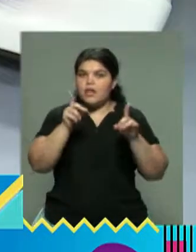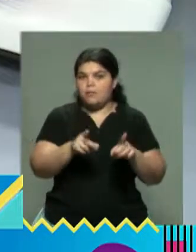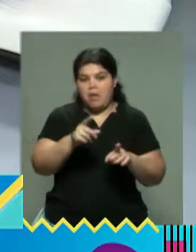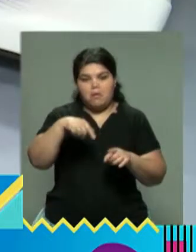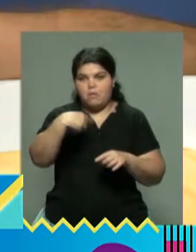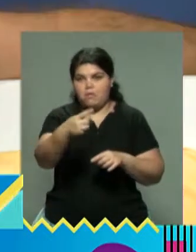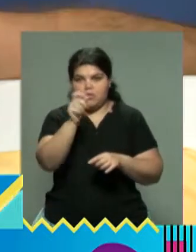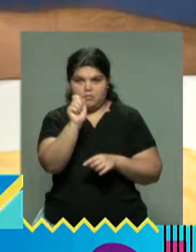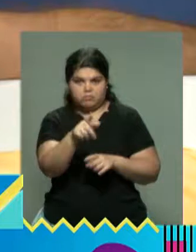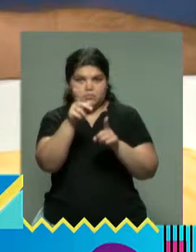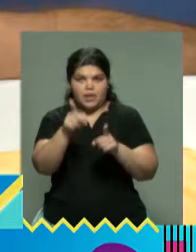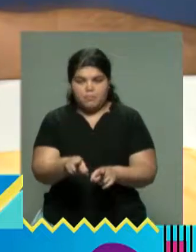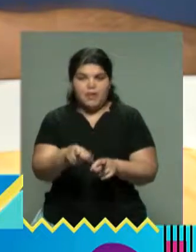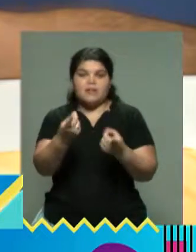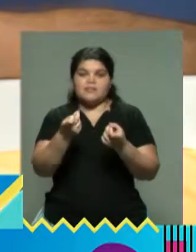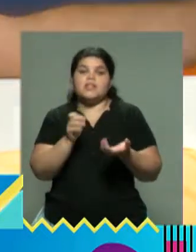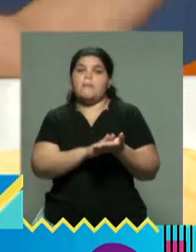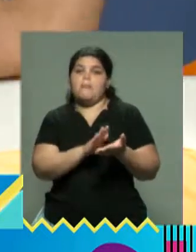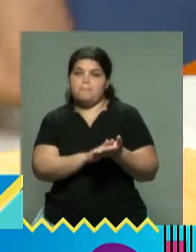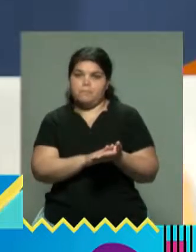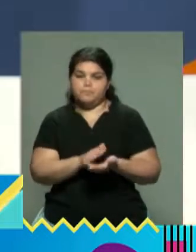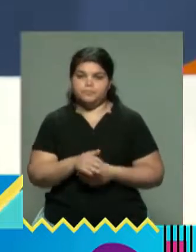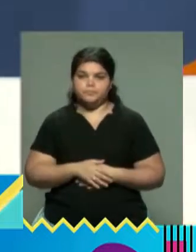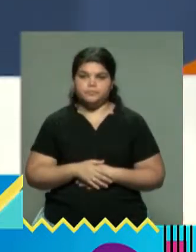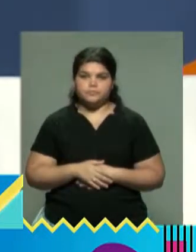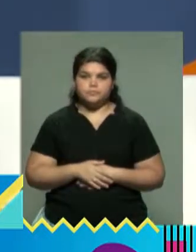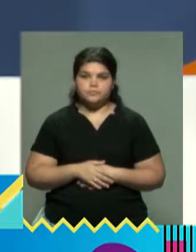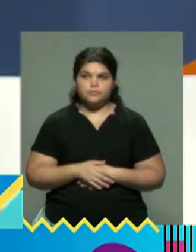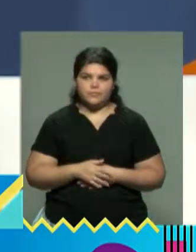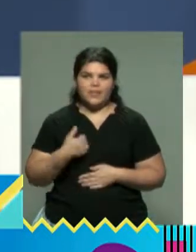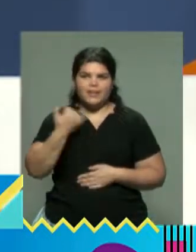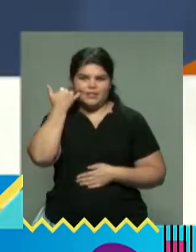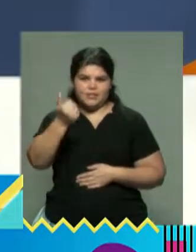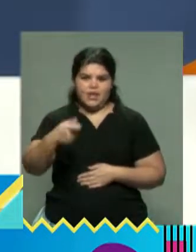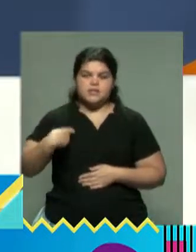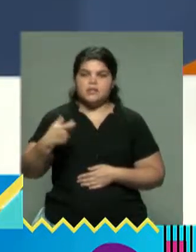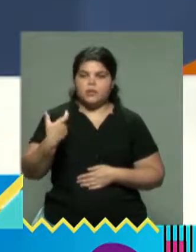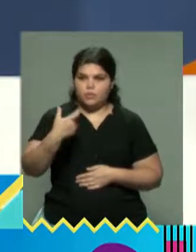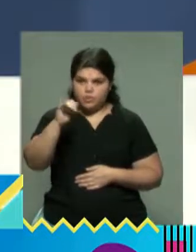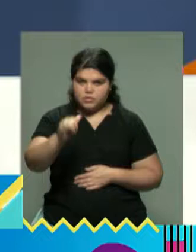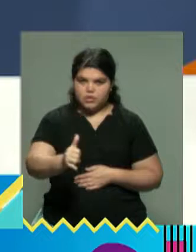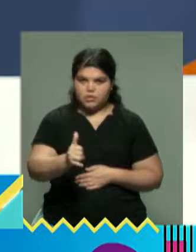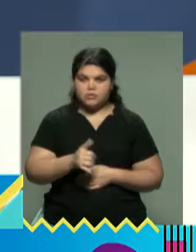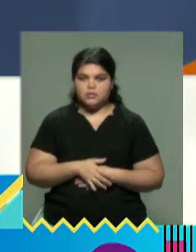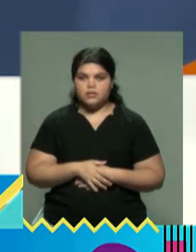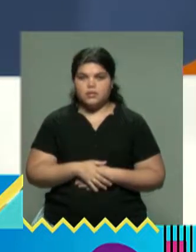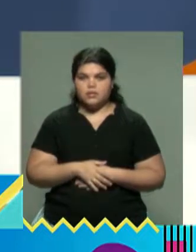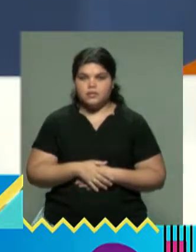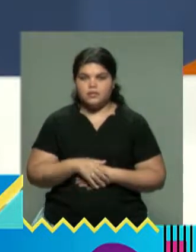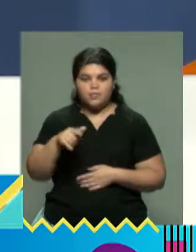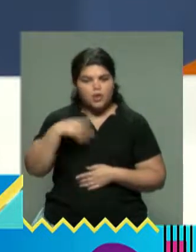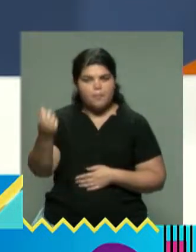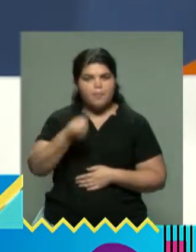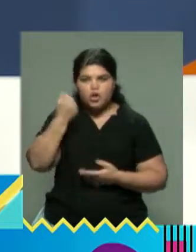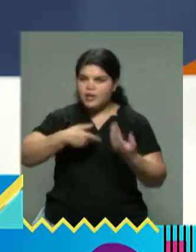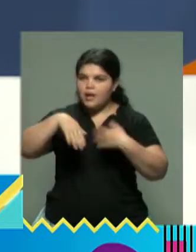Y en estas actividades tendría que existir o sea, ya están habiendo seguros, y se le está dando ya quizás más importancia porque se han